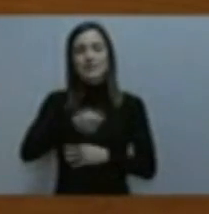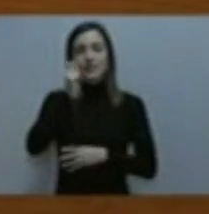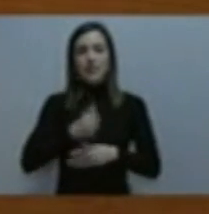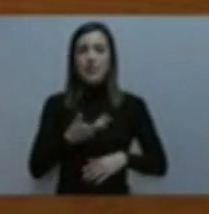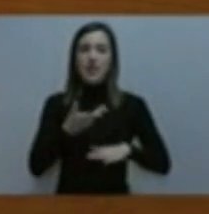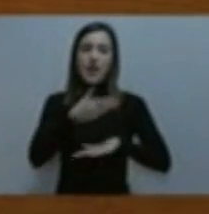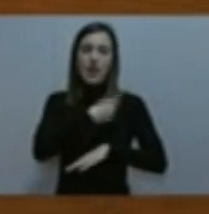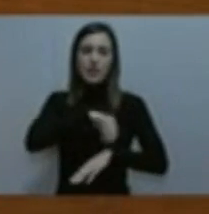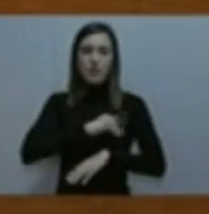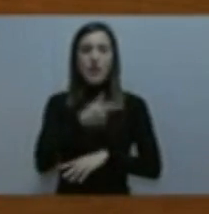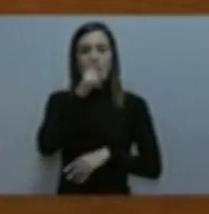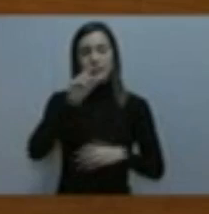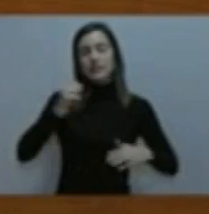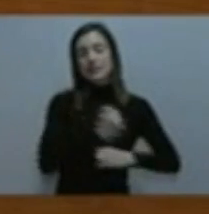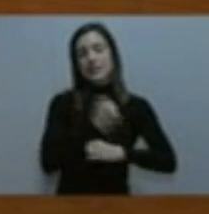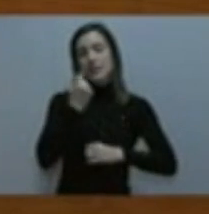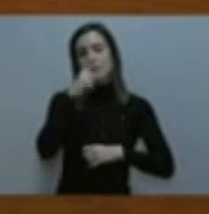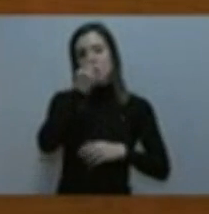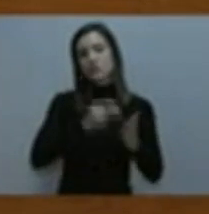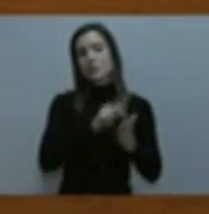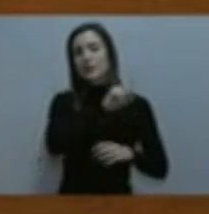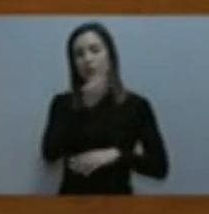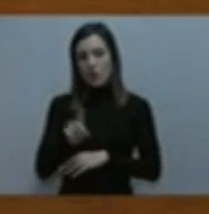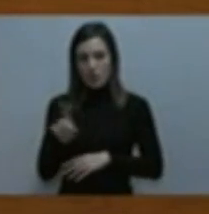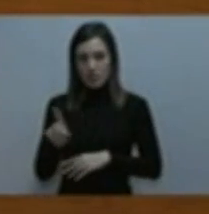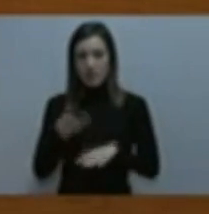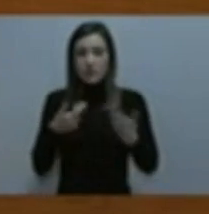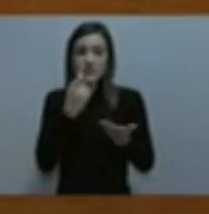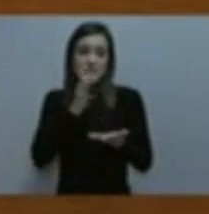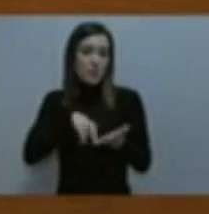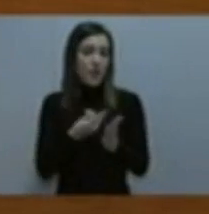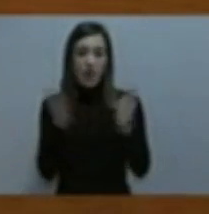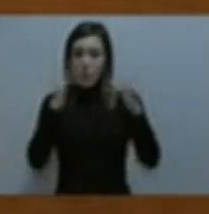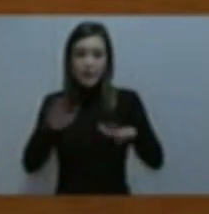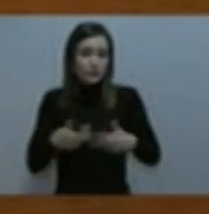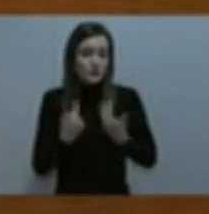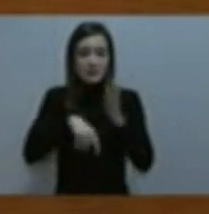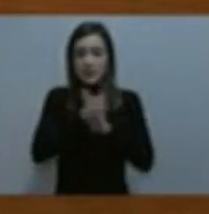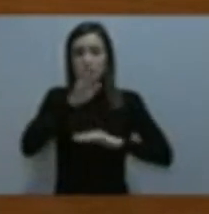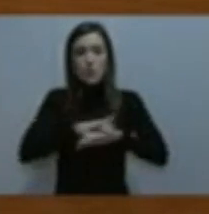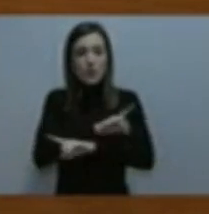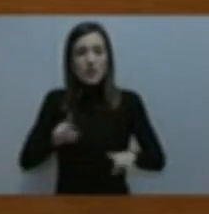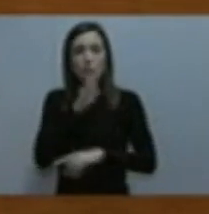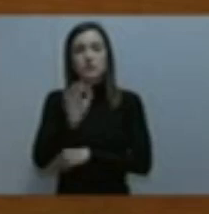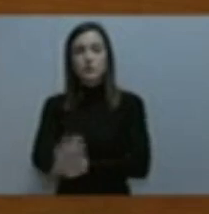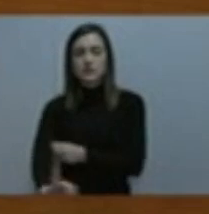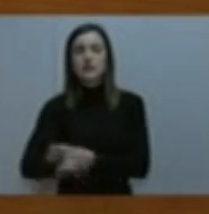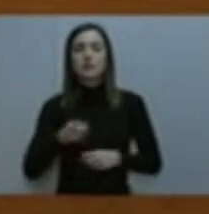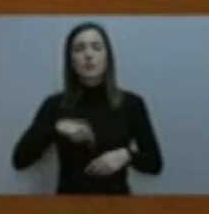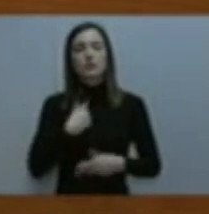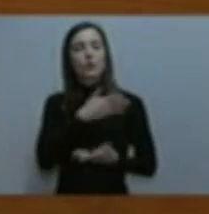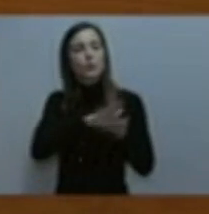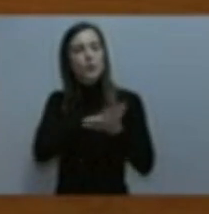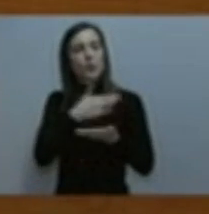2011. Y sin plan no es posible que sea legal. También podría hablar de por qué no era necesaria ninguna ampliación,